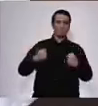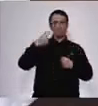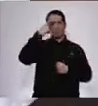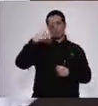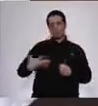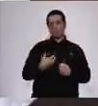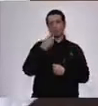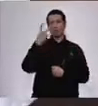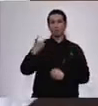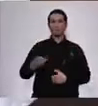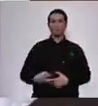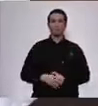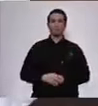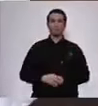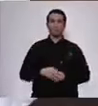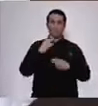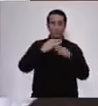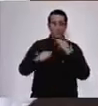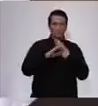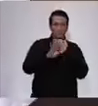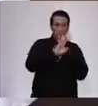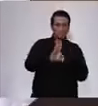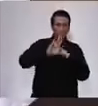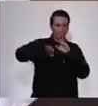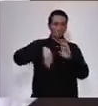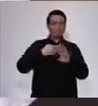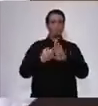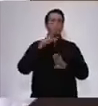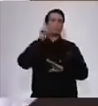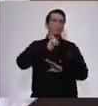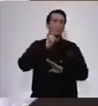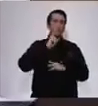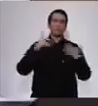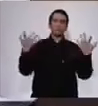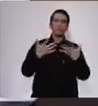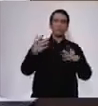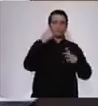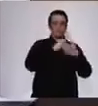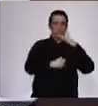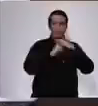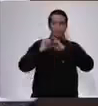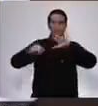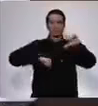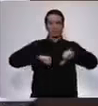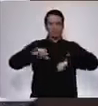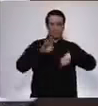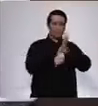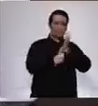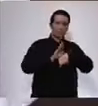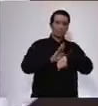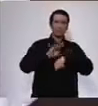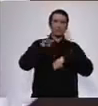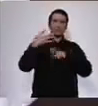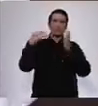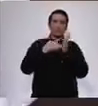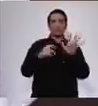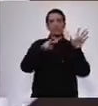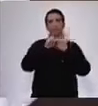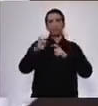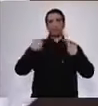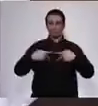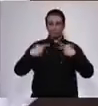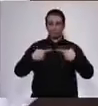pimiento para conseguir dicho fin en materia de prevención de violencia contra las mujeres se ha realizado talleres y actividades en beneficio de más de